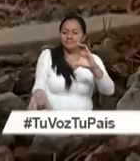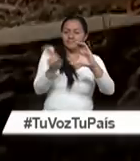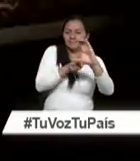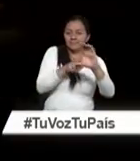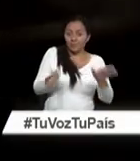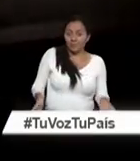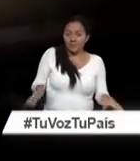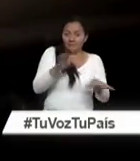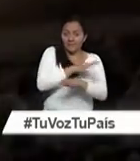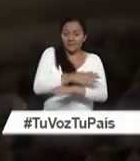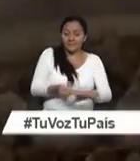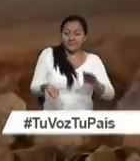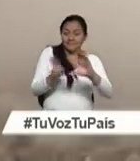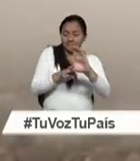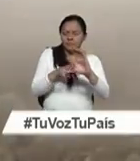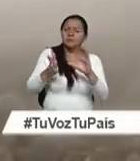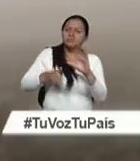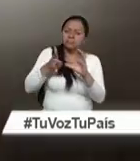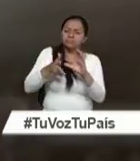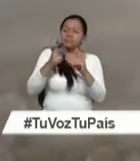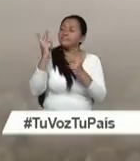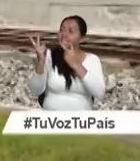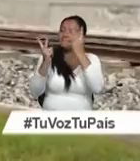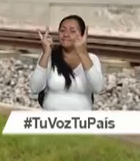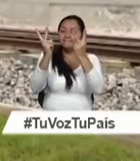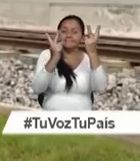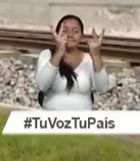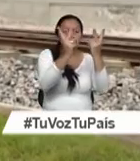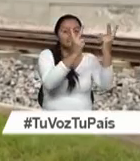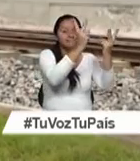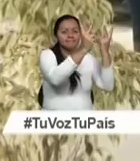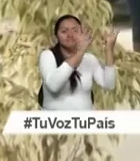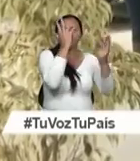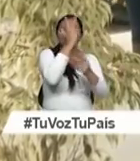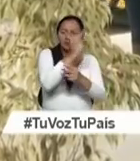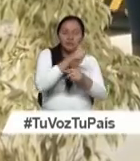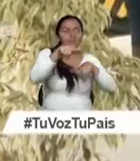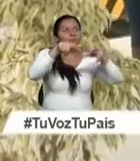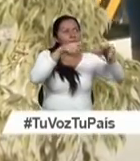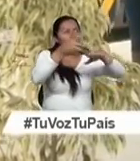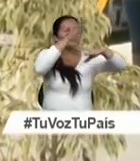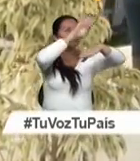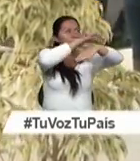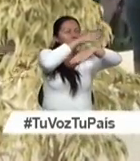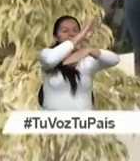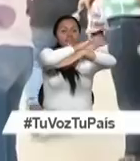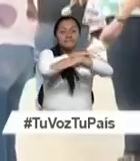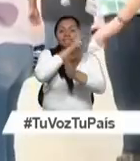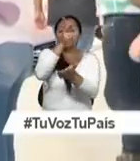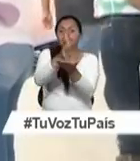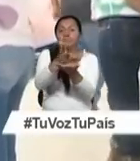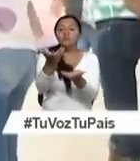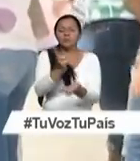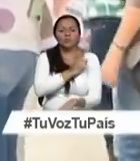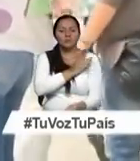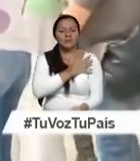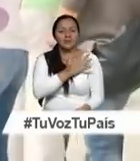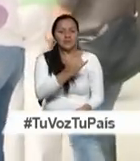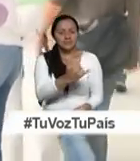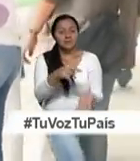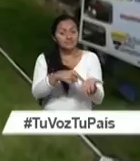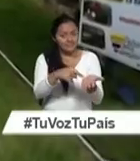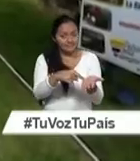de la misma ciudad de Otavalo para mostrar en todo su esplendor los paisajes andinos, haciendo parada en Yachay, la ciudad